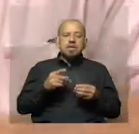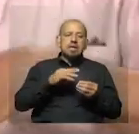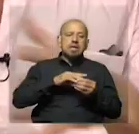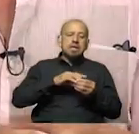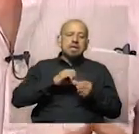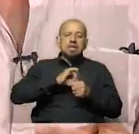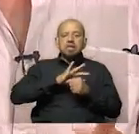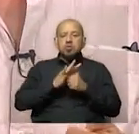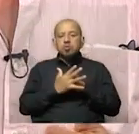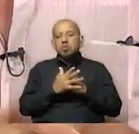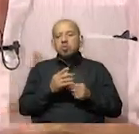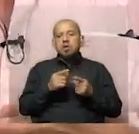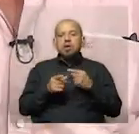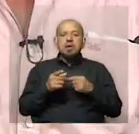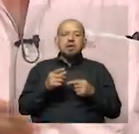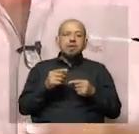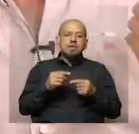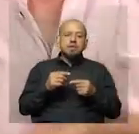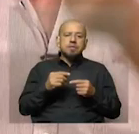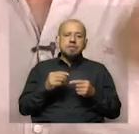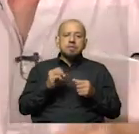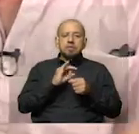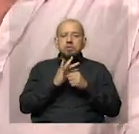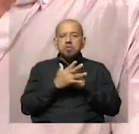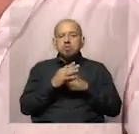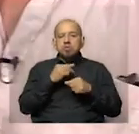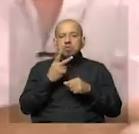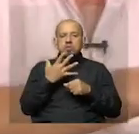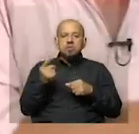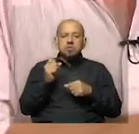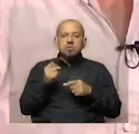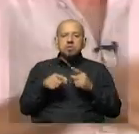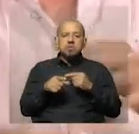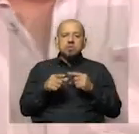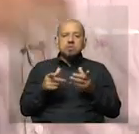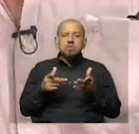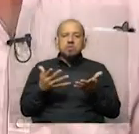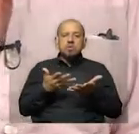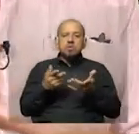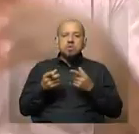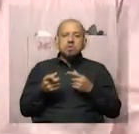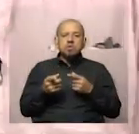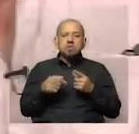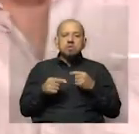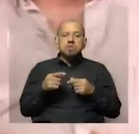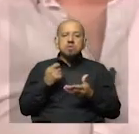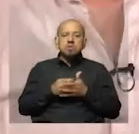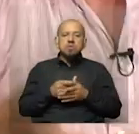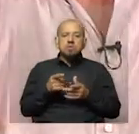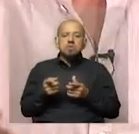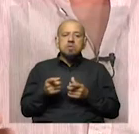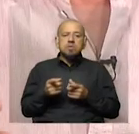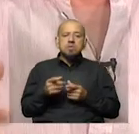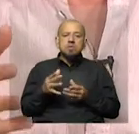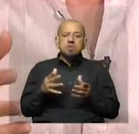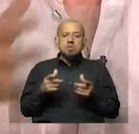sí, está no tan abundante, la gente lo habrá visto que en vez de pagar 25 pesos una lechuga como venía acostumbrado, sí, está teniendo que pagar un poco más. Y tiene que